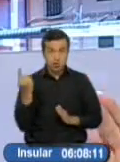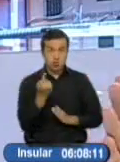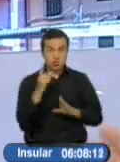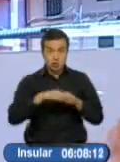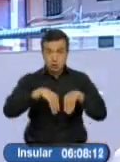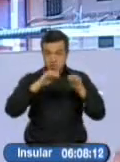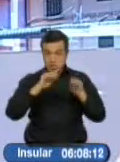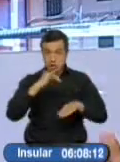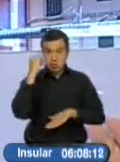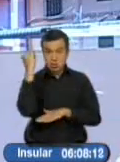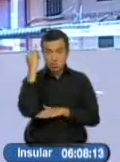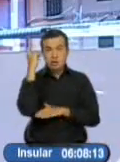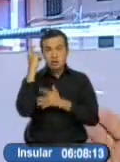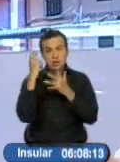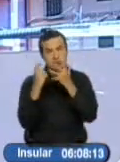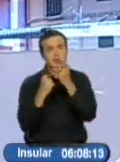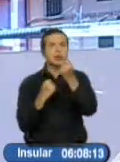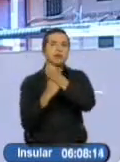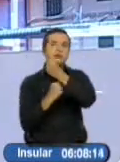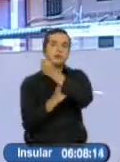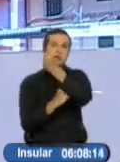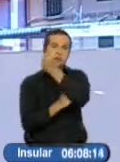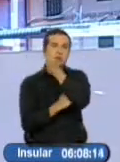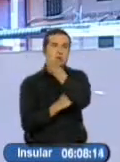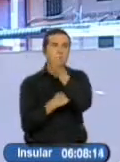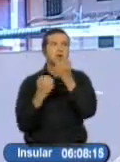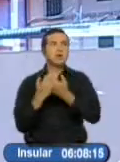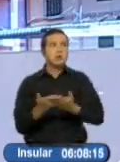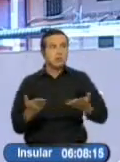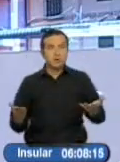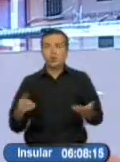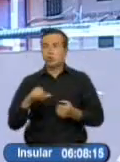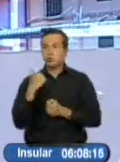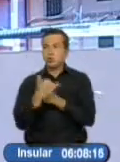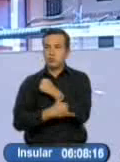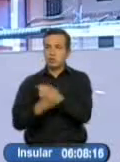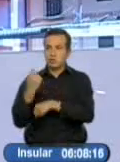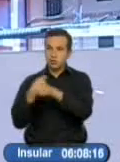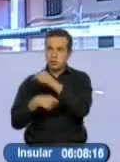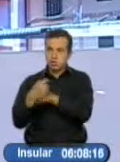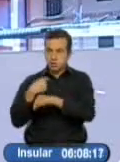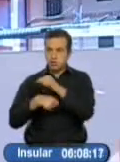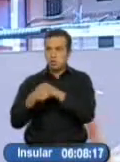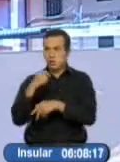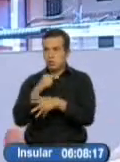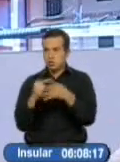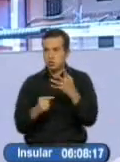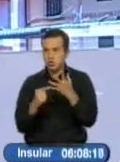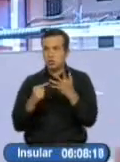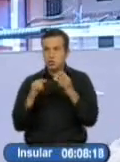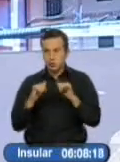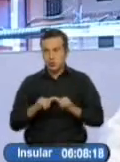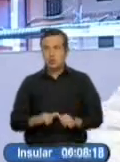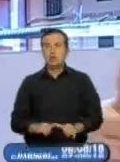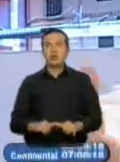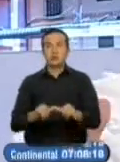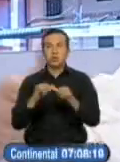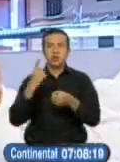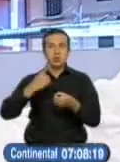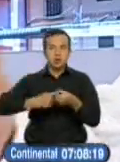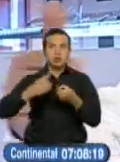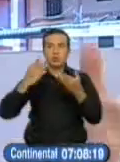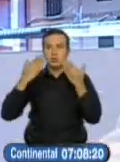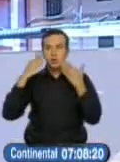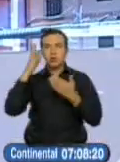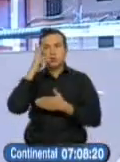fundamental establecer las bases, la estructura para tener clústeres textiles de exportación enfocados en la confección, que se puedan replicar en Quito, en Guayaquil,